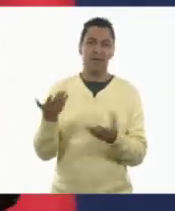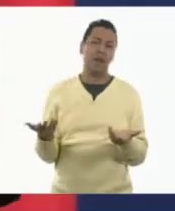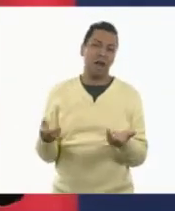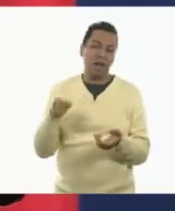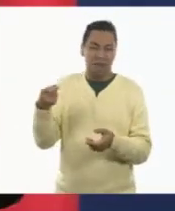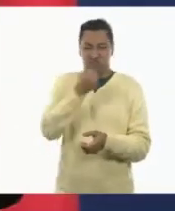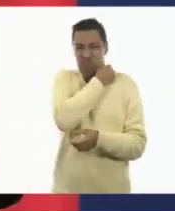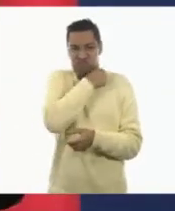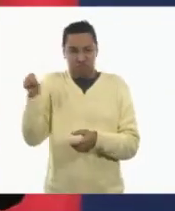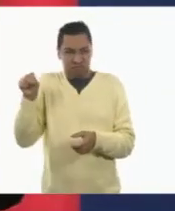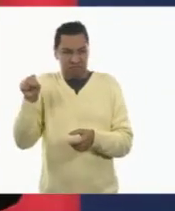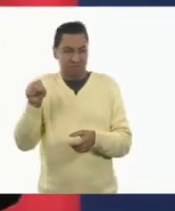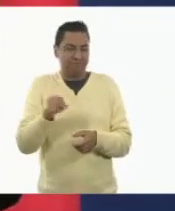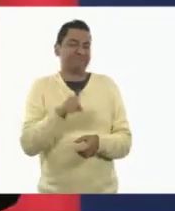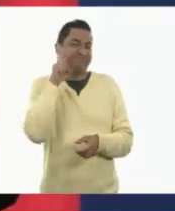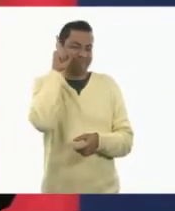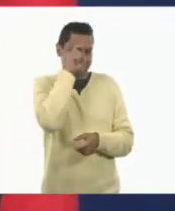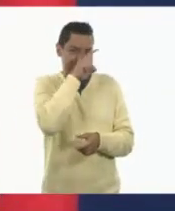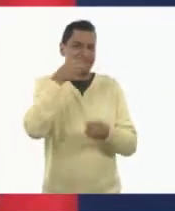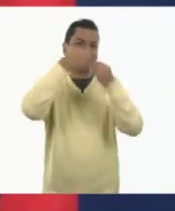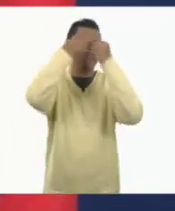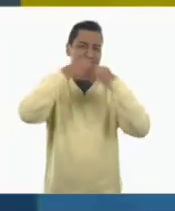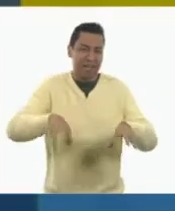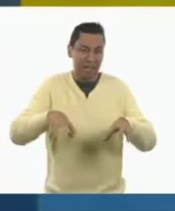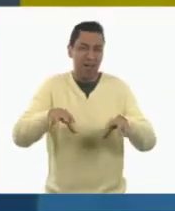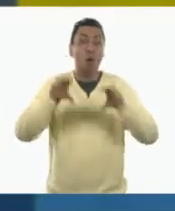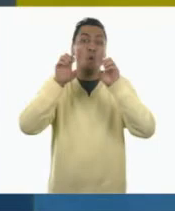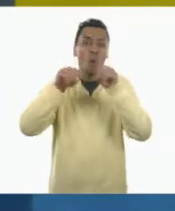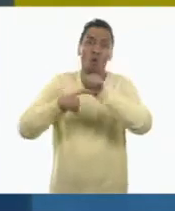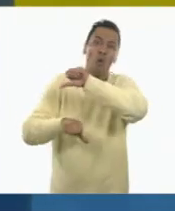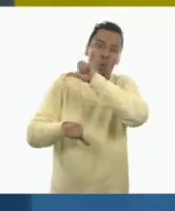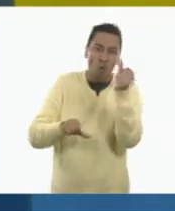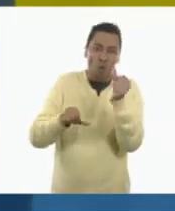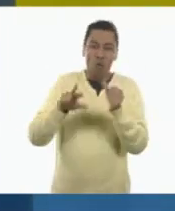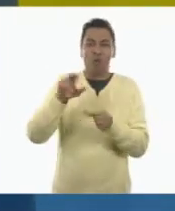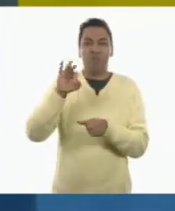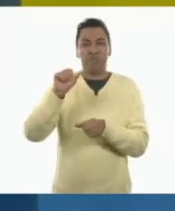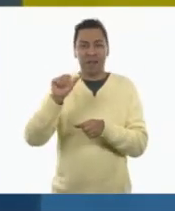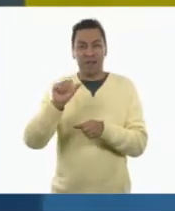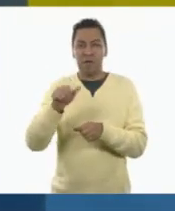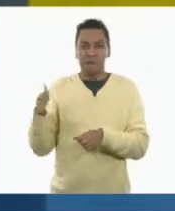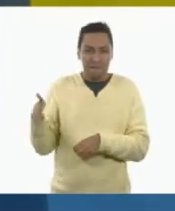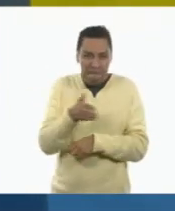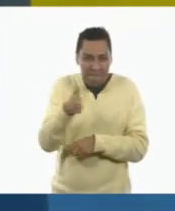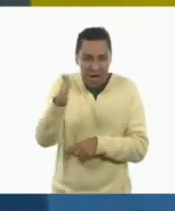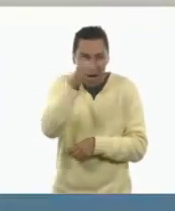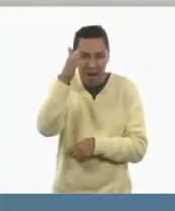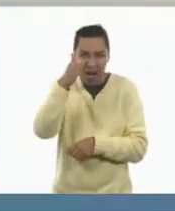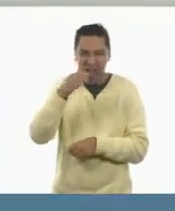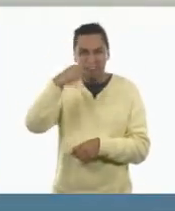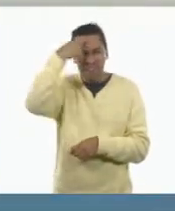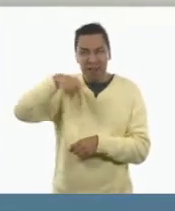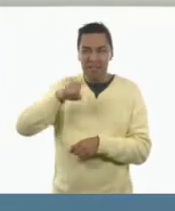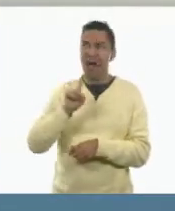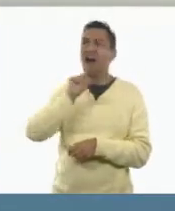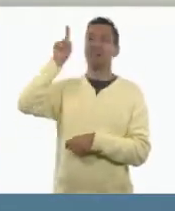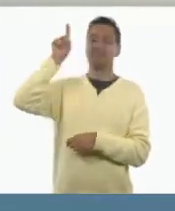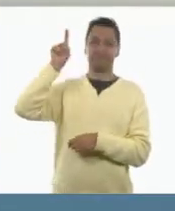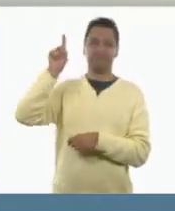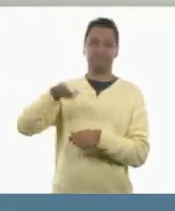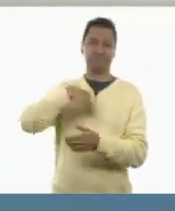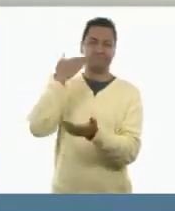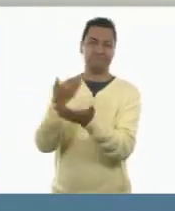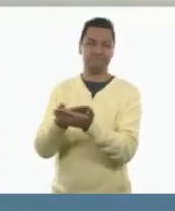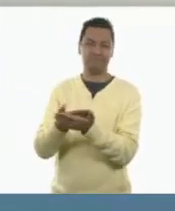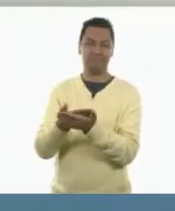cocinero se le puede quemar la sopa. Bien, o como dice otro refrán, el pez por la boca muere. Perfecto, Ton.